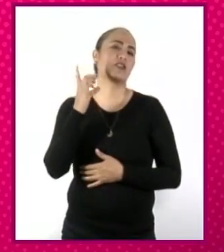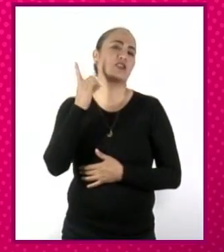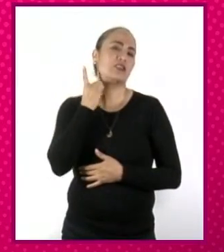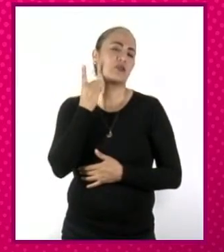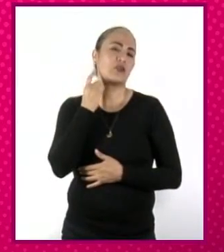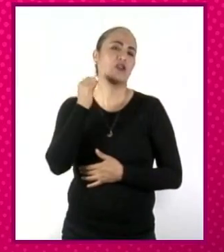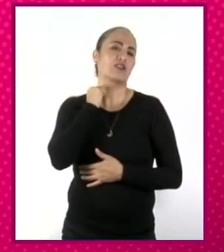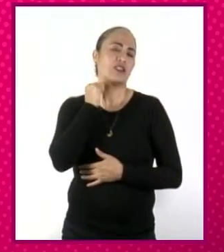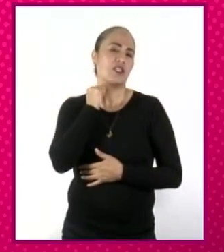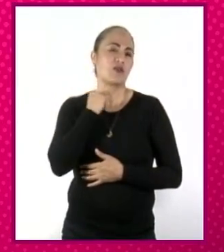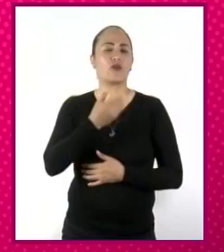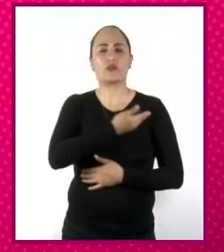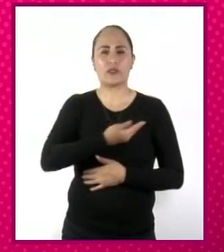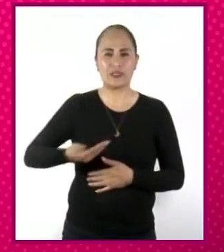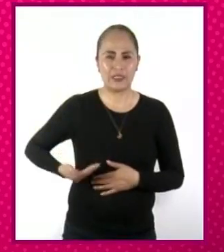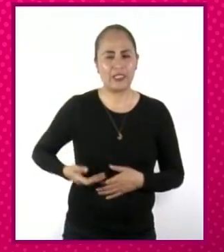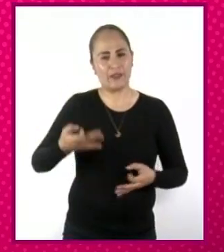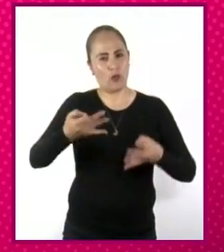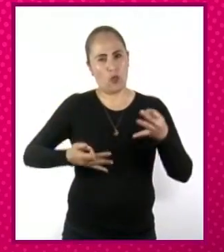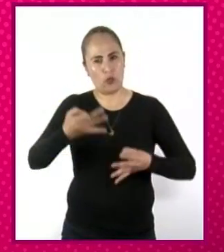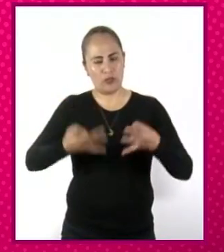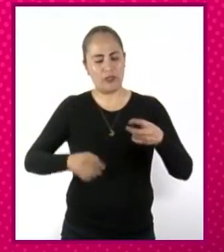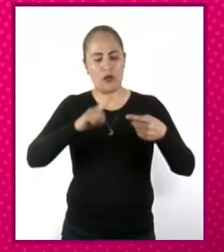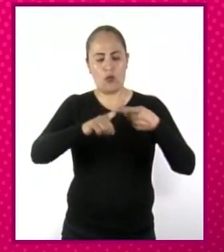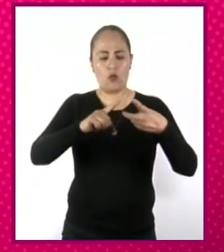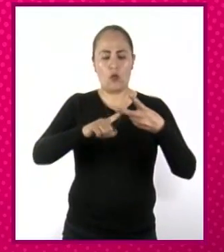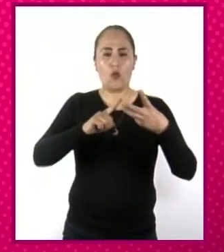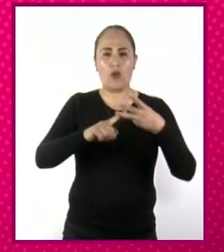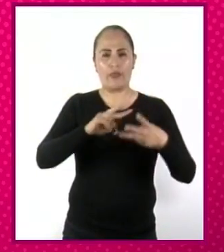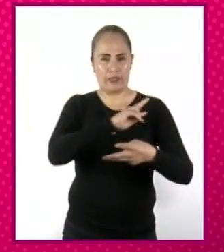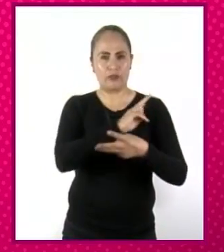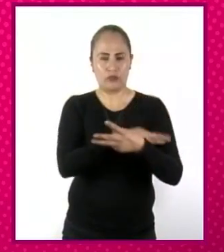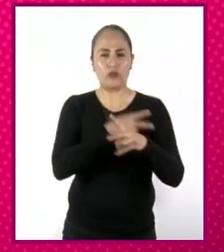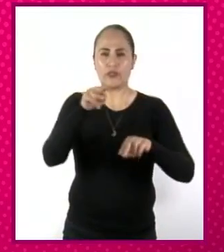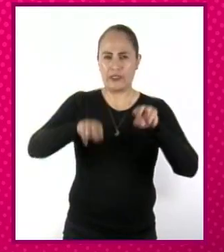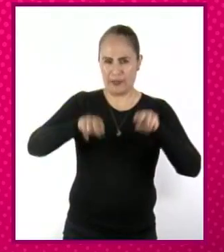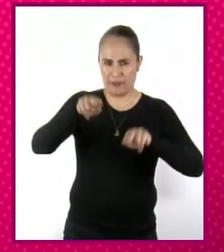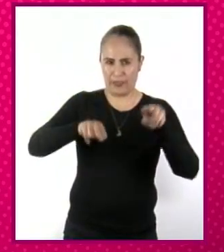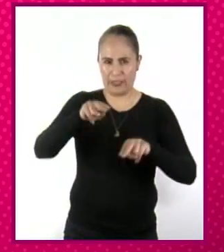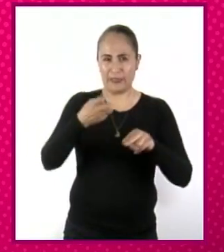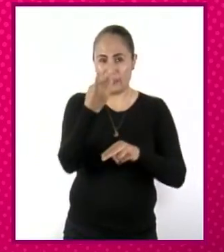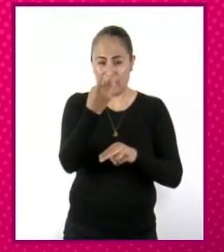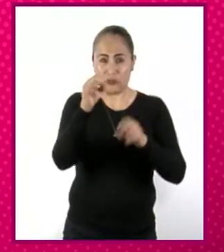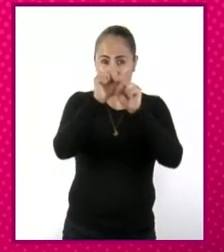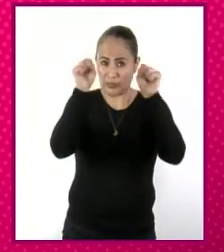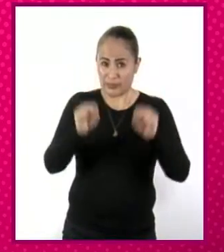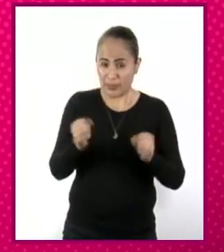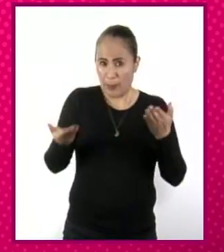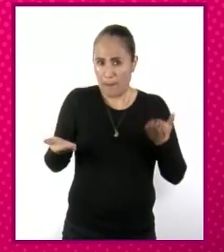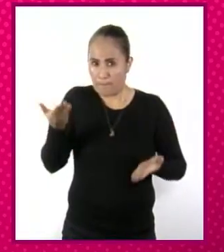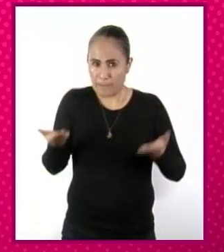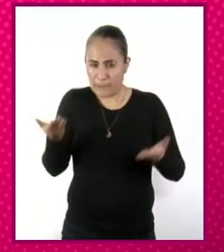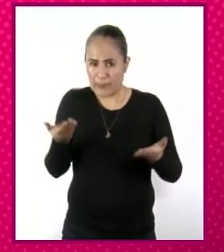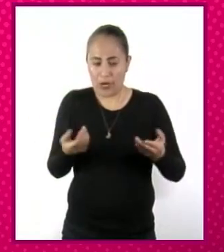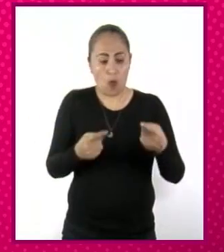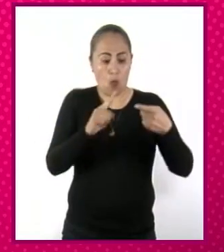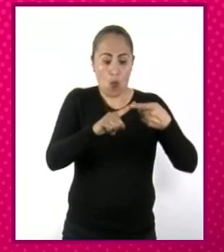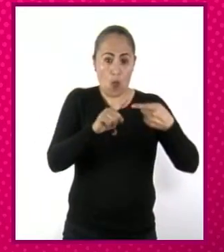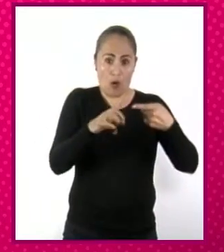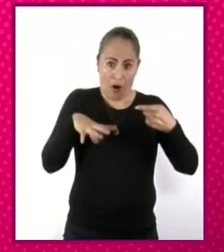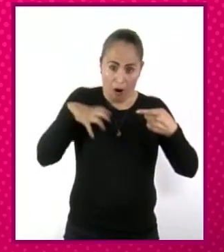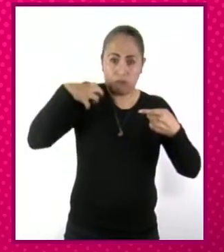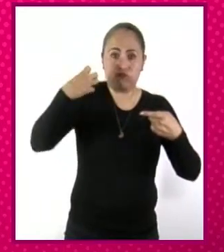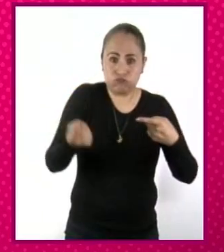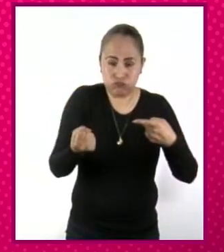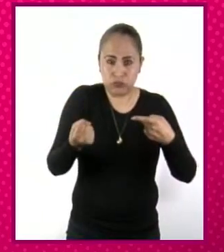judicial. Además, por supuesto, de que entre esos 3 poderes existe un sistema de balances que impide que alguno de ellos abuse del